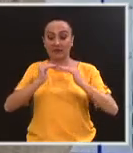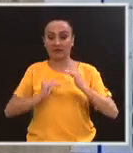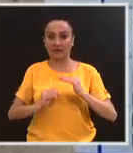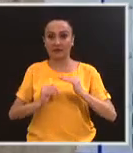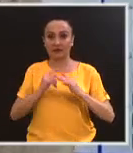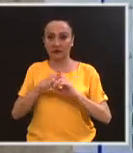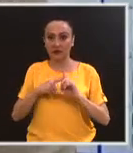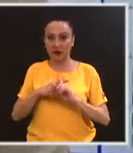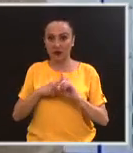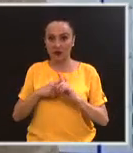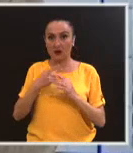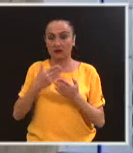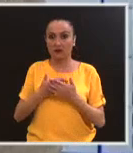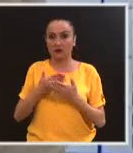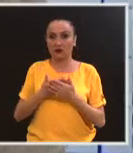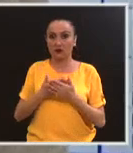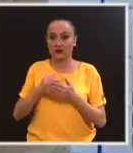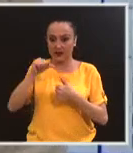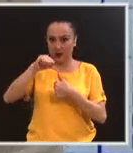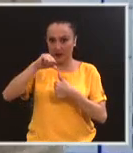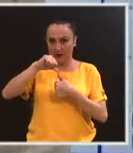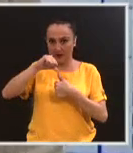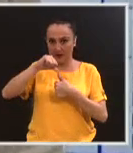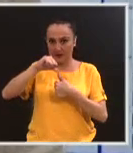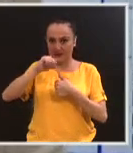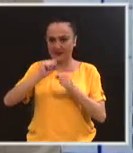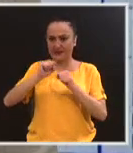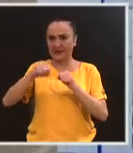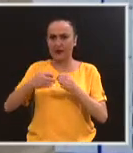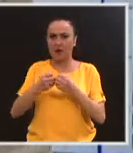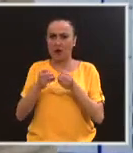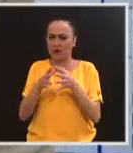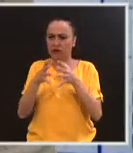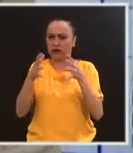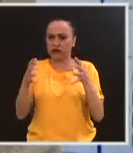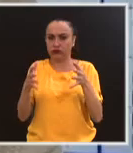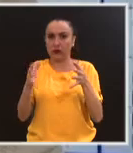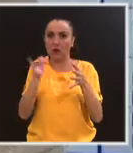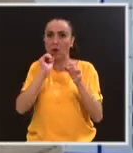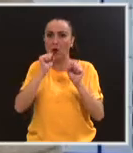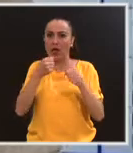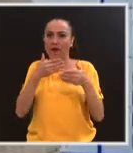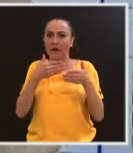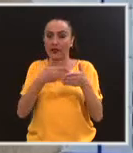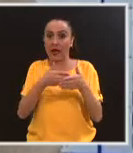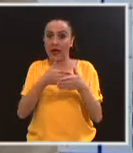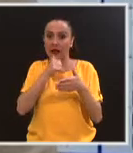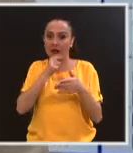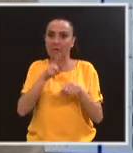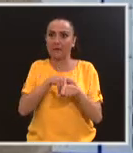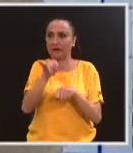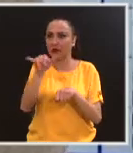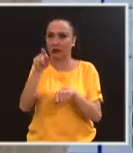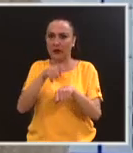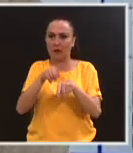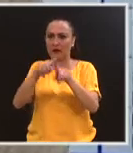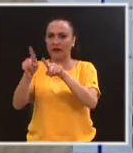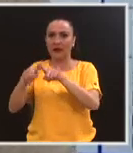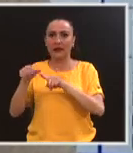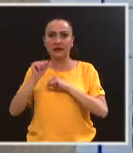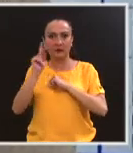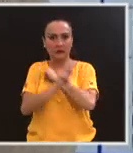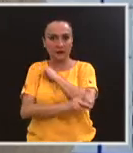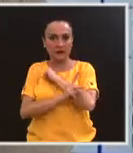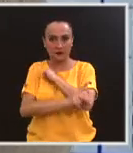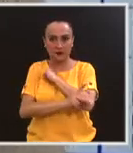medios de la atmósfera sobre Centroamérica son sistemas muy amplios que incluso pueden afectar al mismo tiempo a varios países